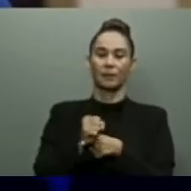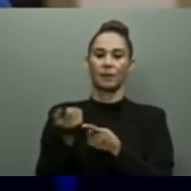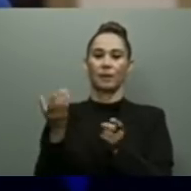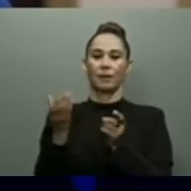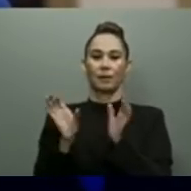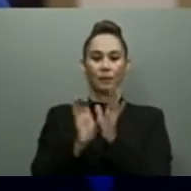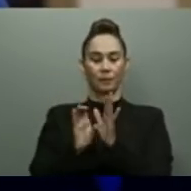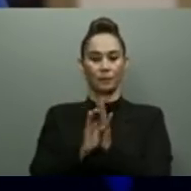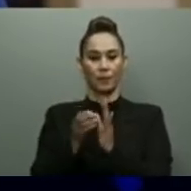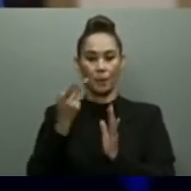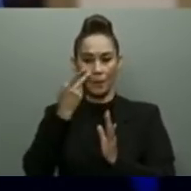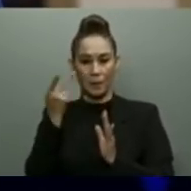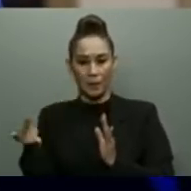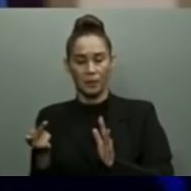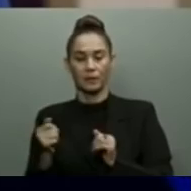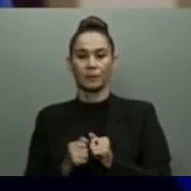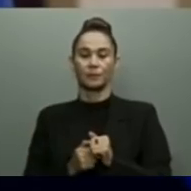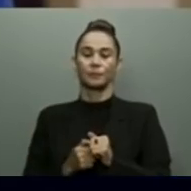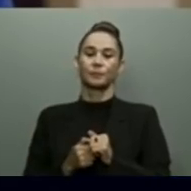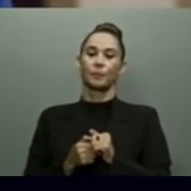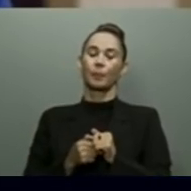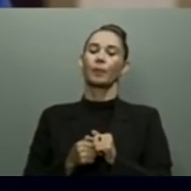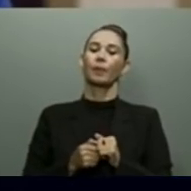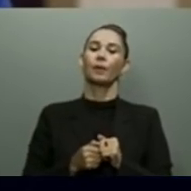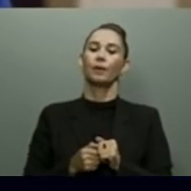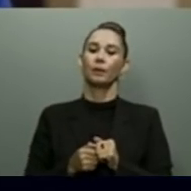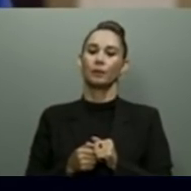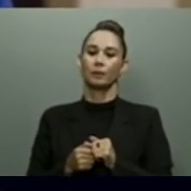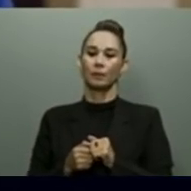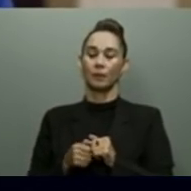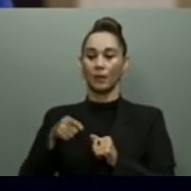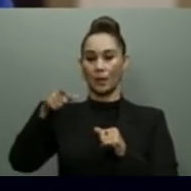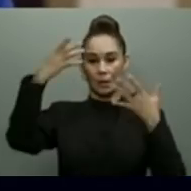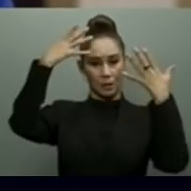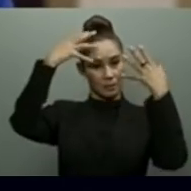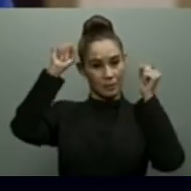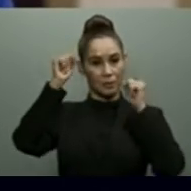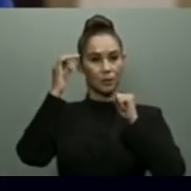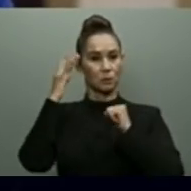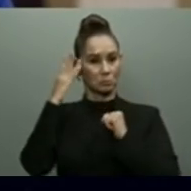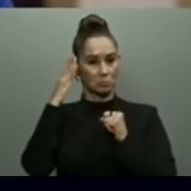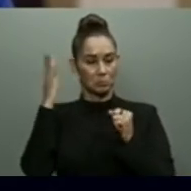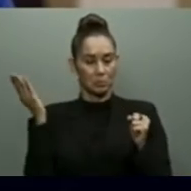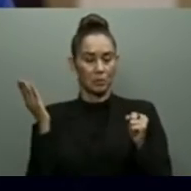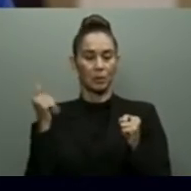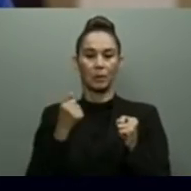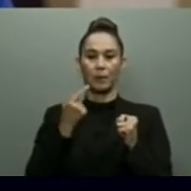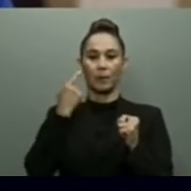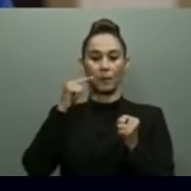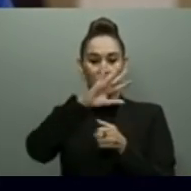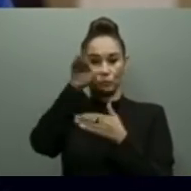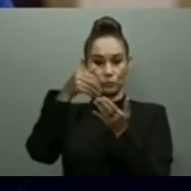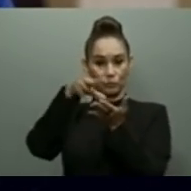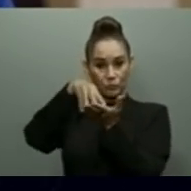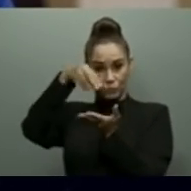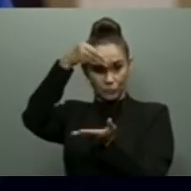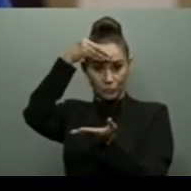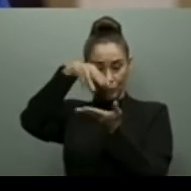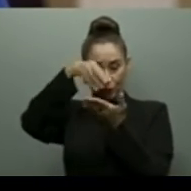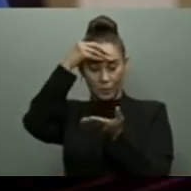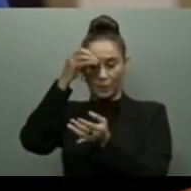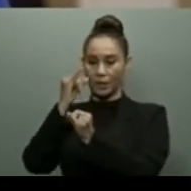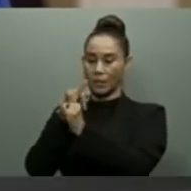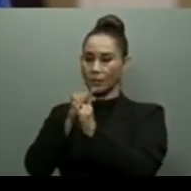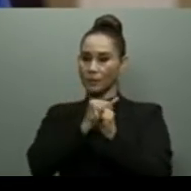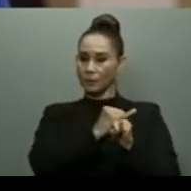de ocurrencia súbita. Es una inquietud del señor presidente de la República, Luis Abinader, que la población y las